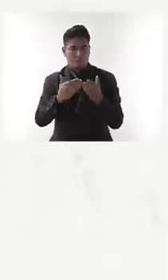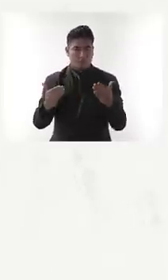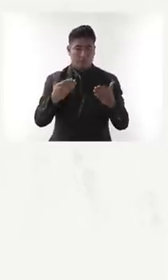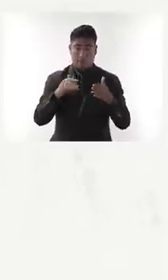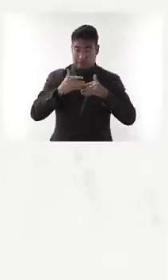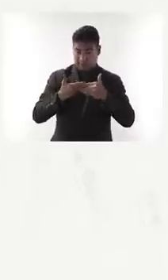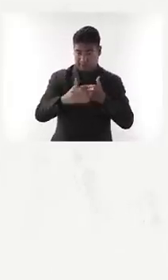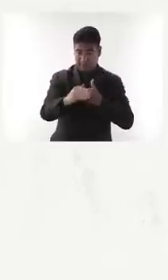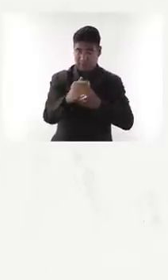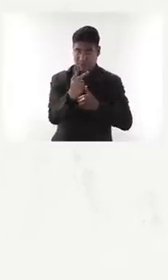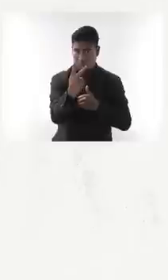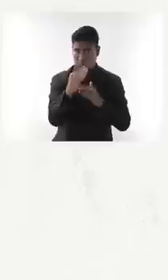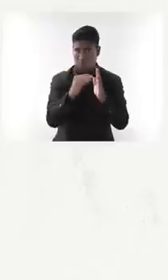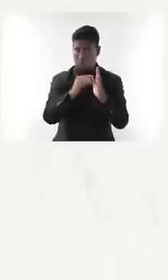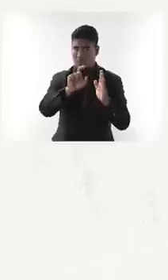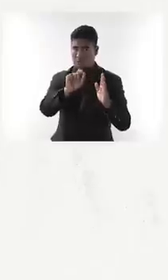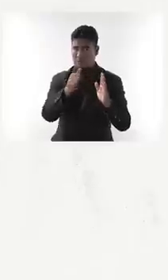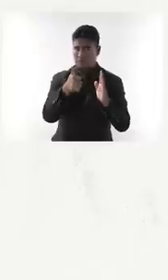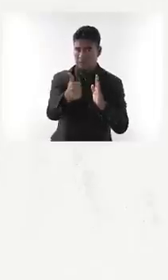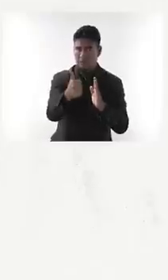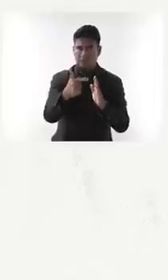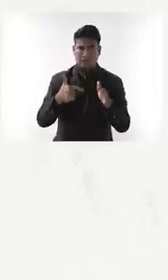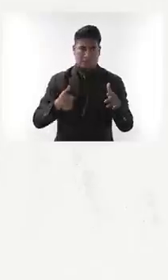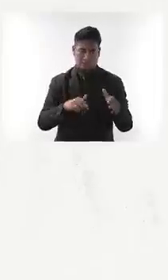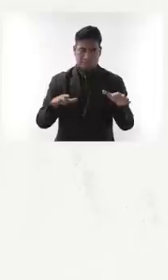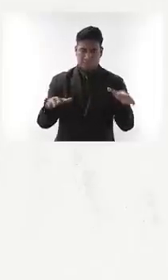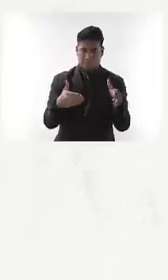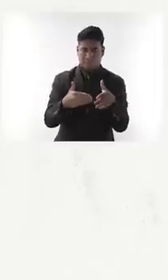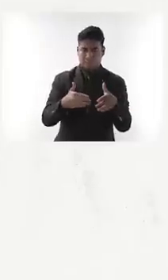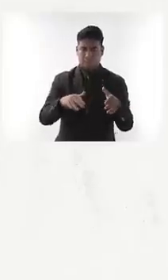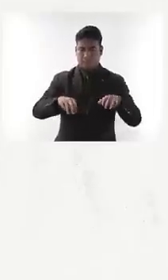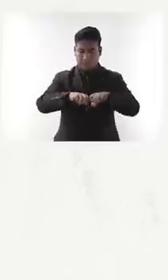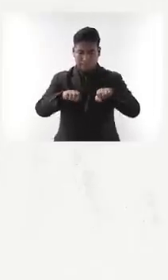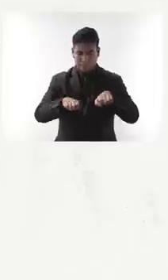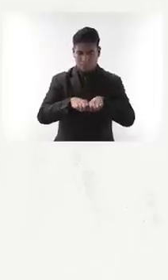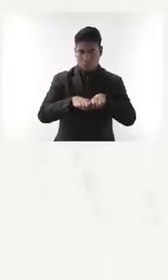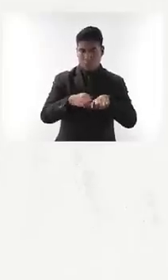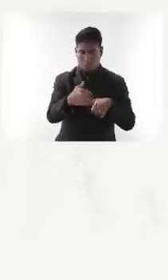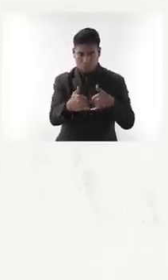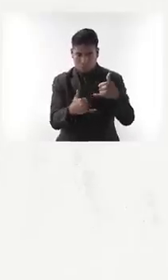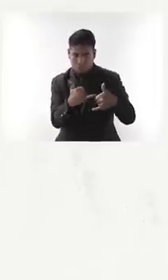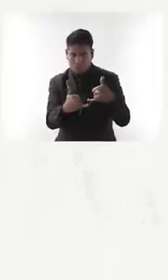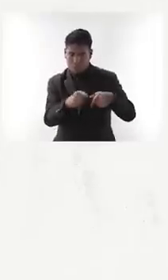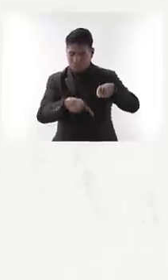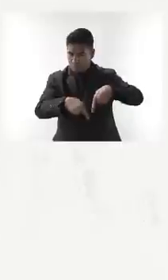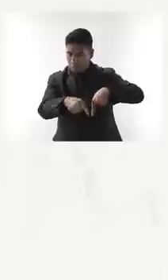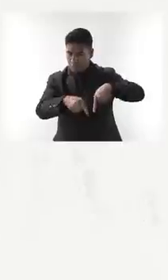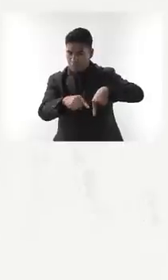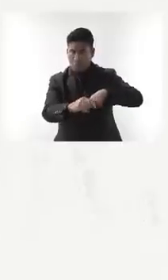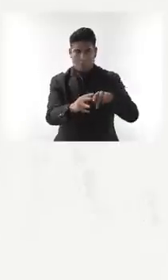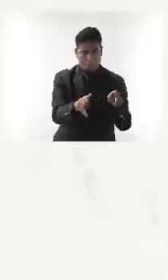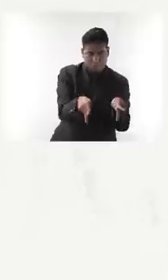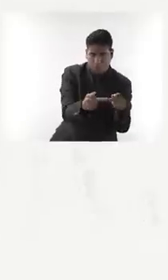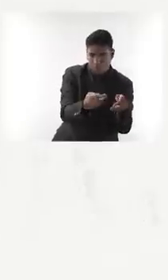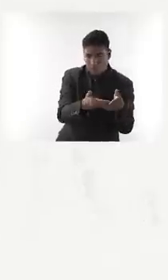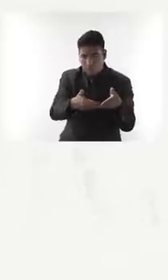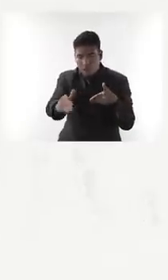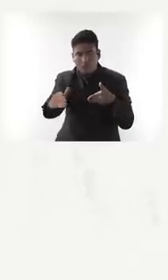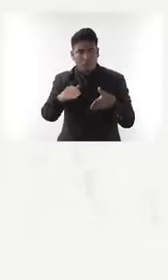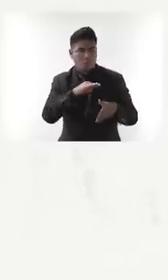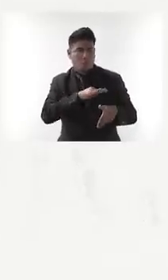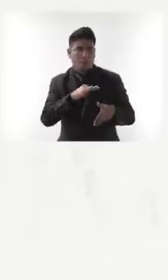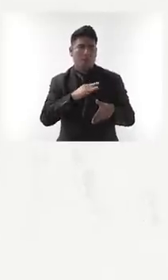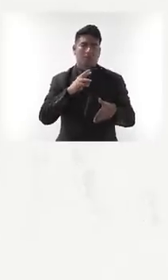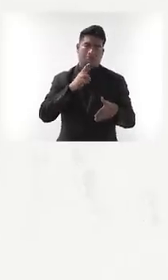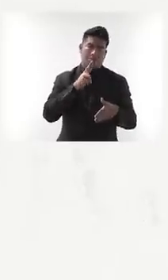2026. Con lo anterior estaríamos llegando en el 2026, como lo dijo la FIFA,